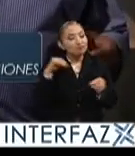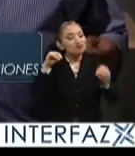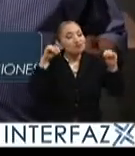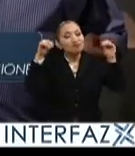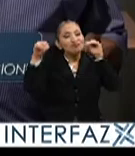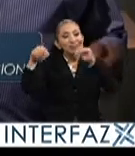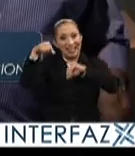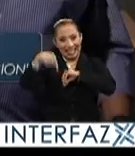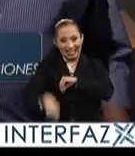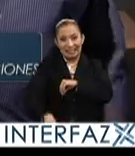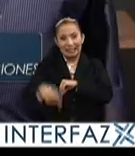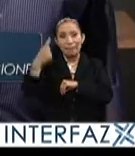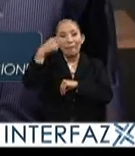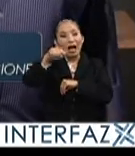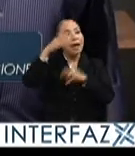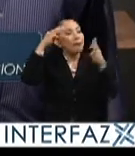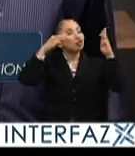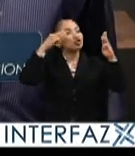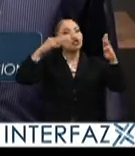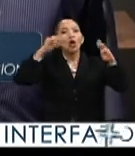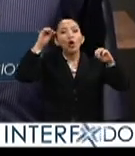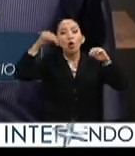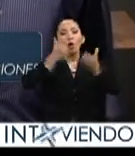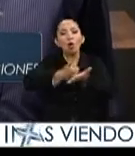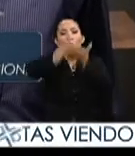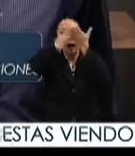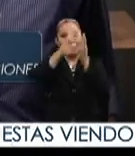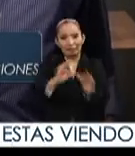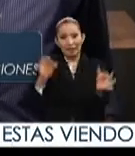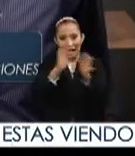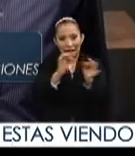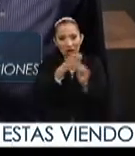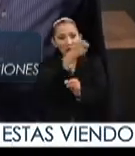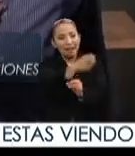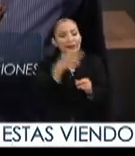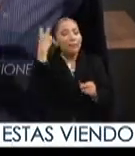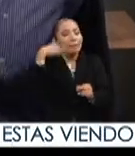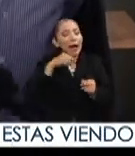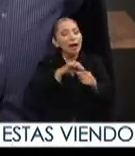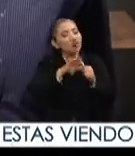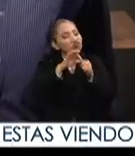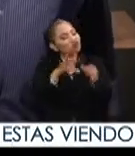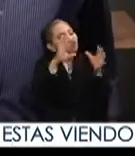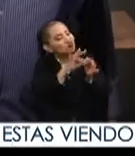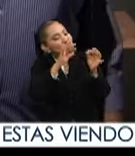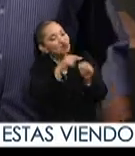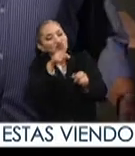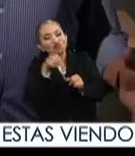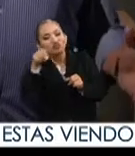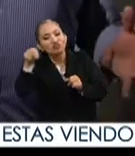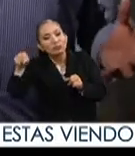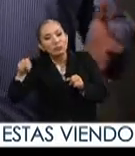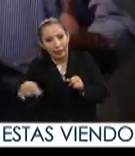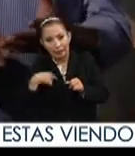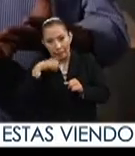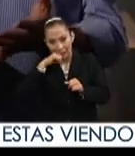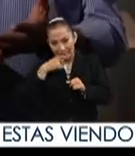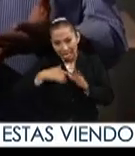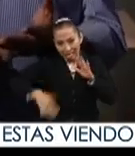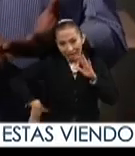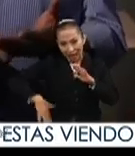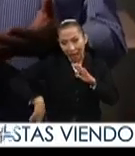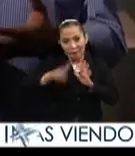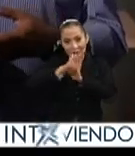o aterrizarla para la museografía, la explicación de este recorrido que te decía, y tenemos, como te había